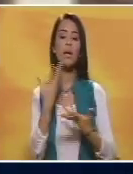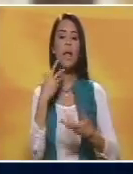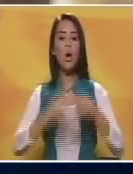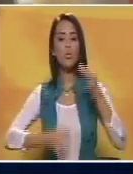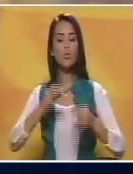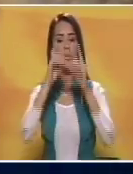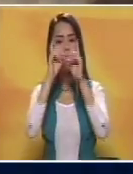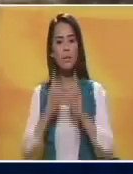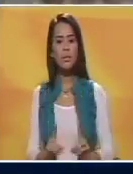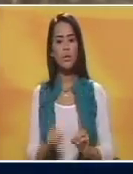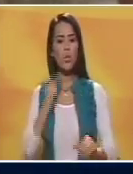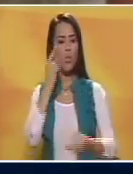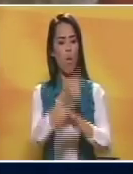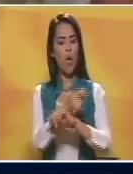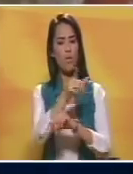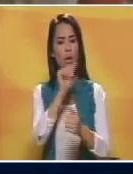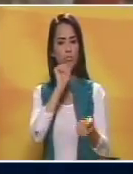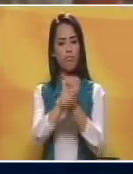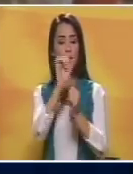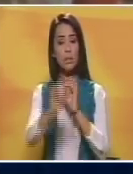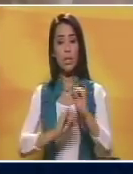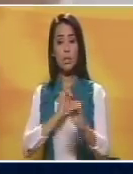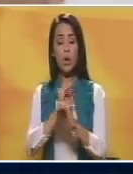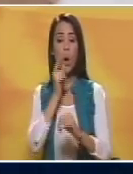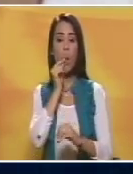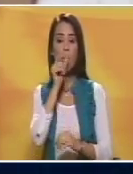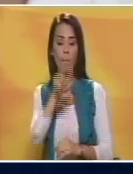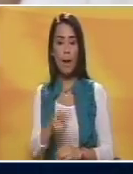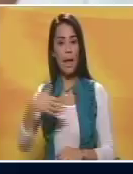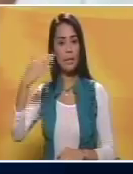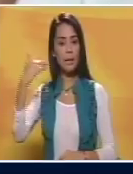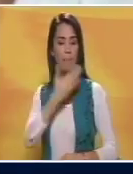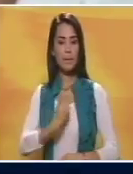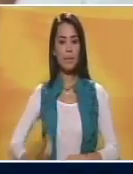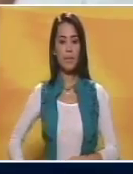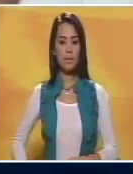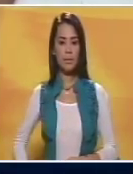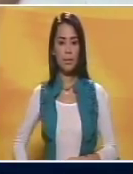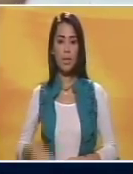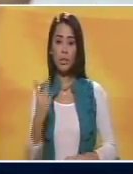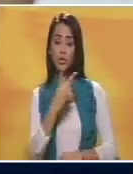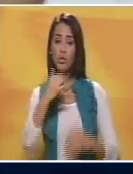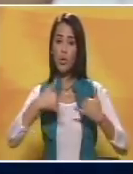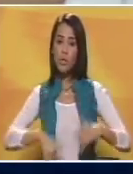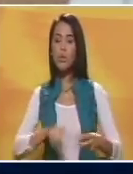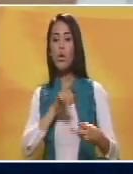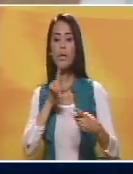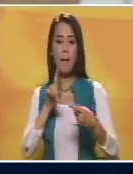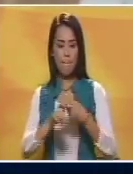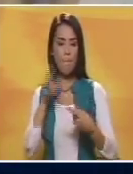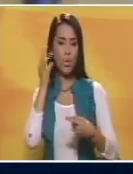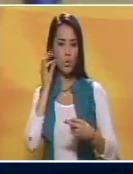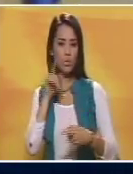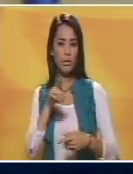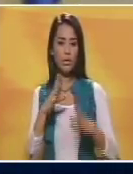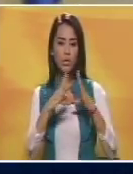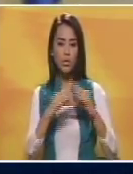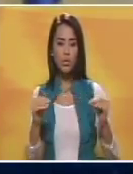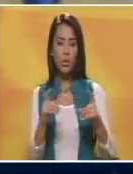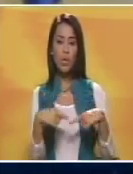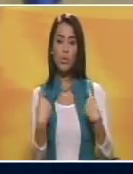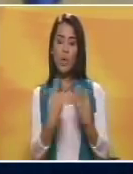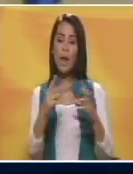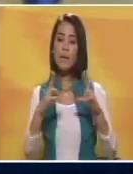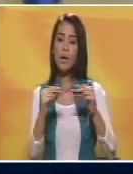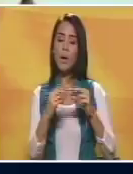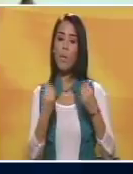la emisión de una orden de captura internacional contra el expresidente Mauricio Funes, sus 2 hijos y su esposa, todos asilados en